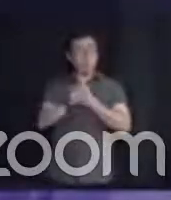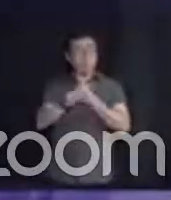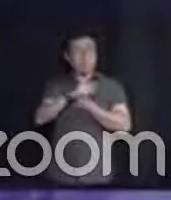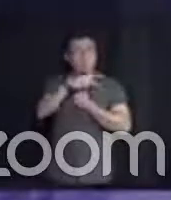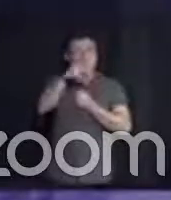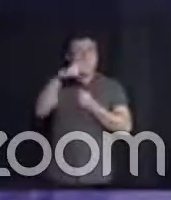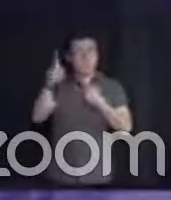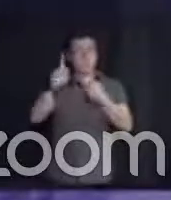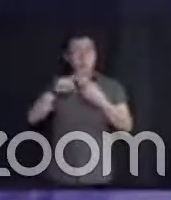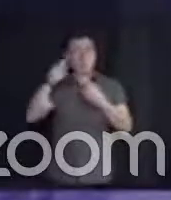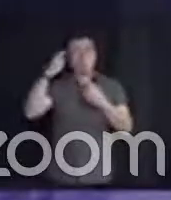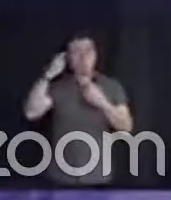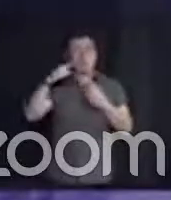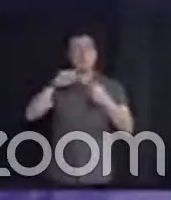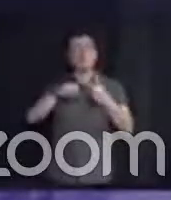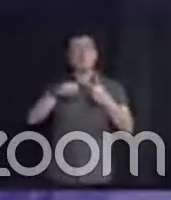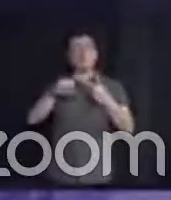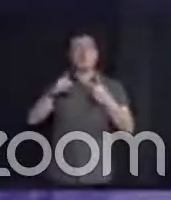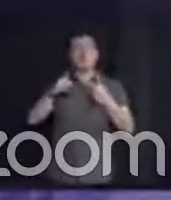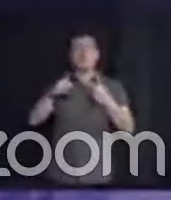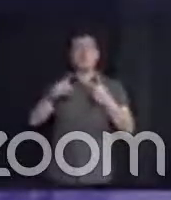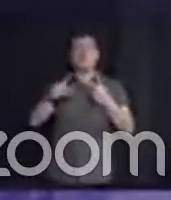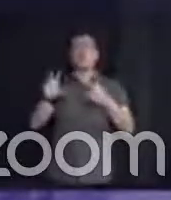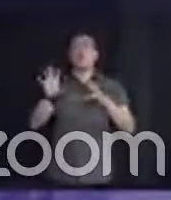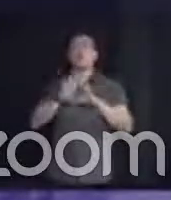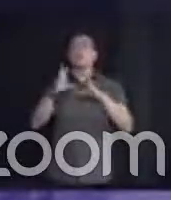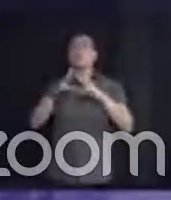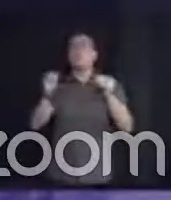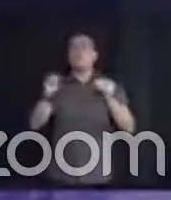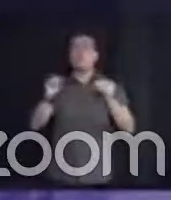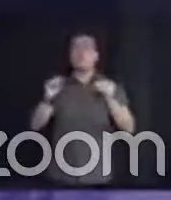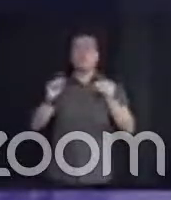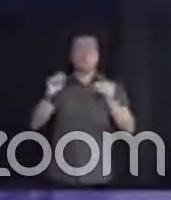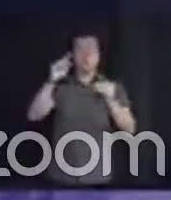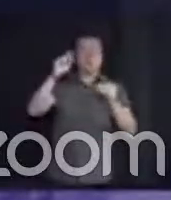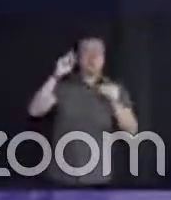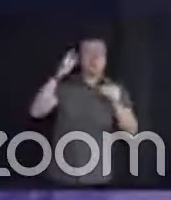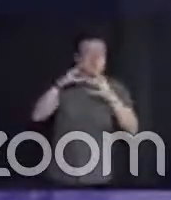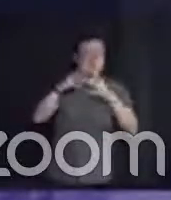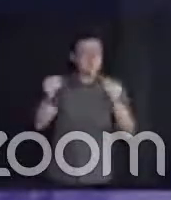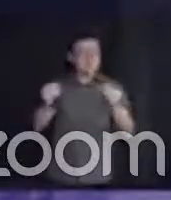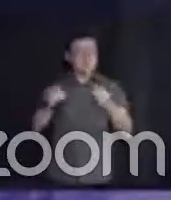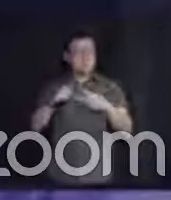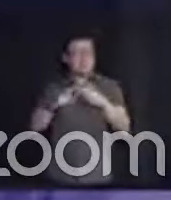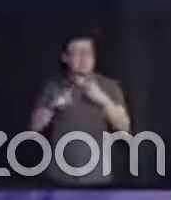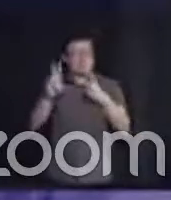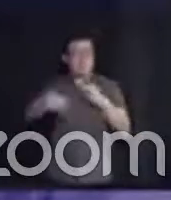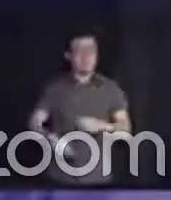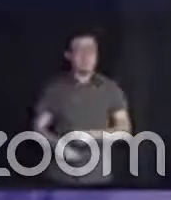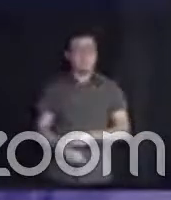enojan conmigo. 1, que se enojan, y 2, que se les quite. Porque, de veras.